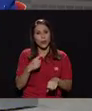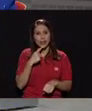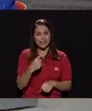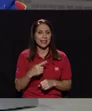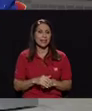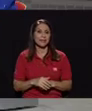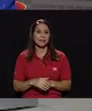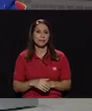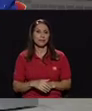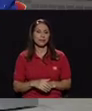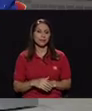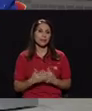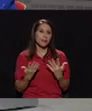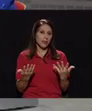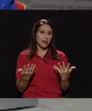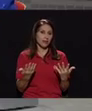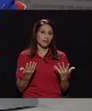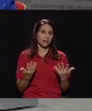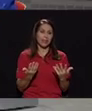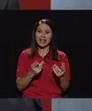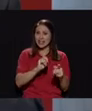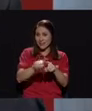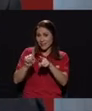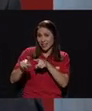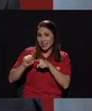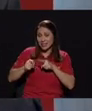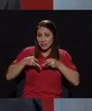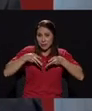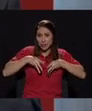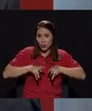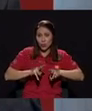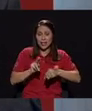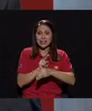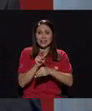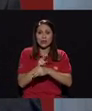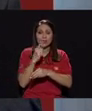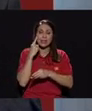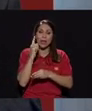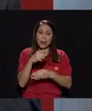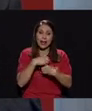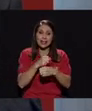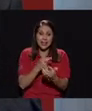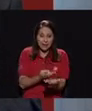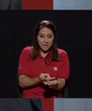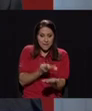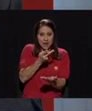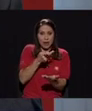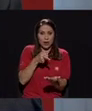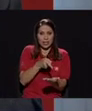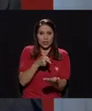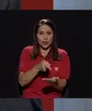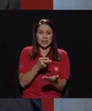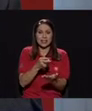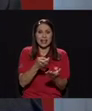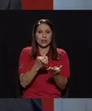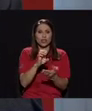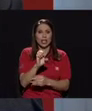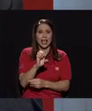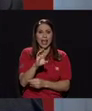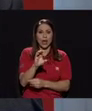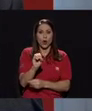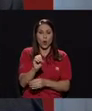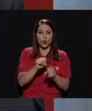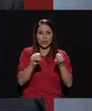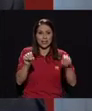le puedo decir que parte de los procesos que o de las metodologías que se han utilizado para hacer valoraciones de los ecosistemas